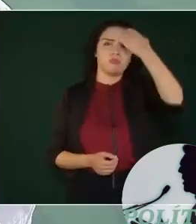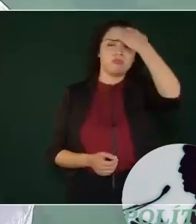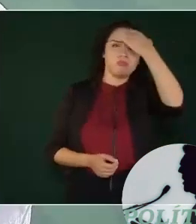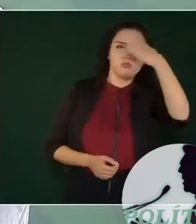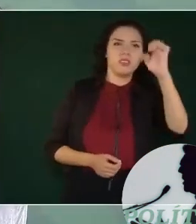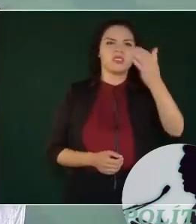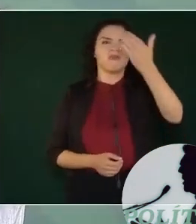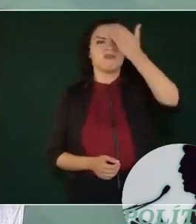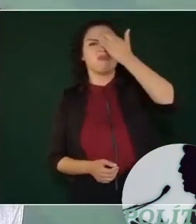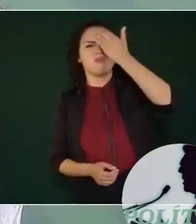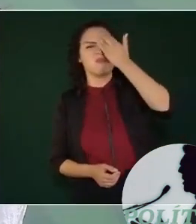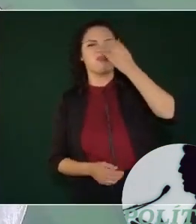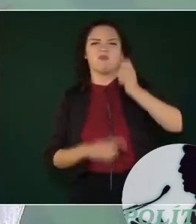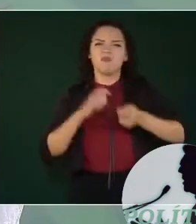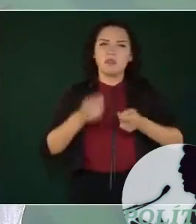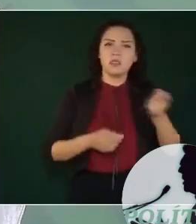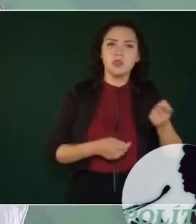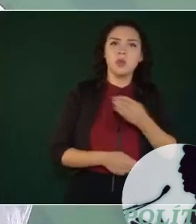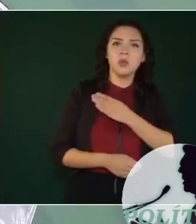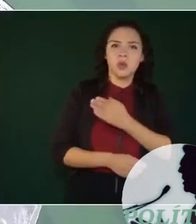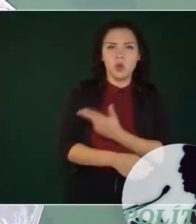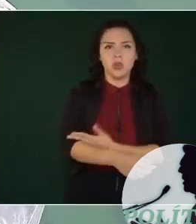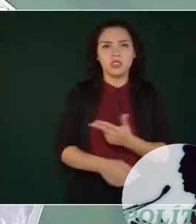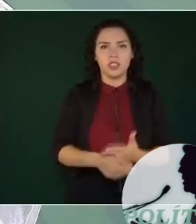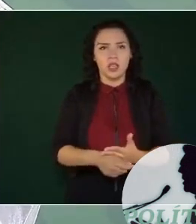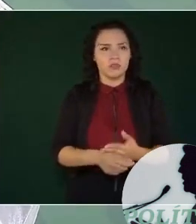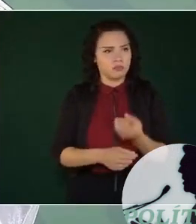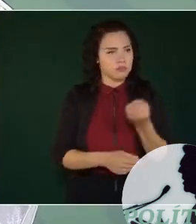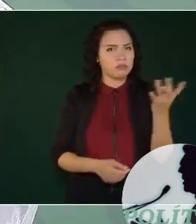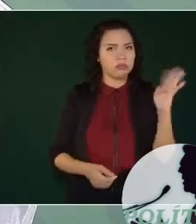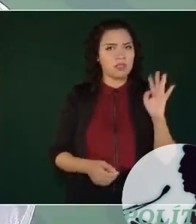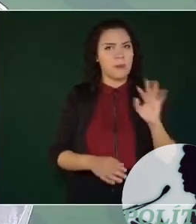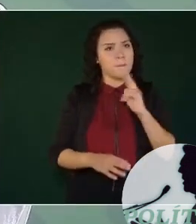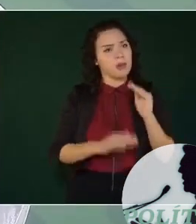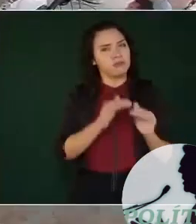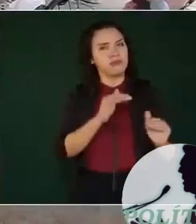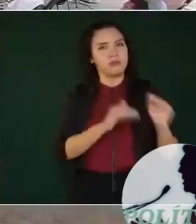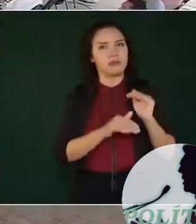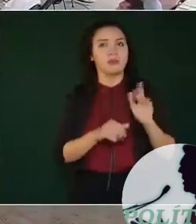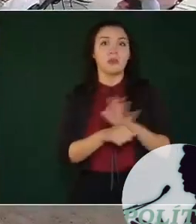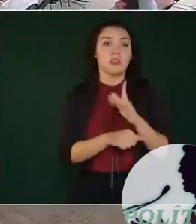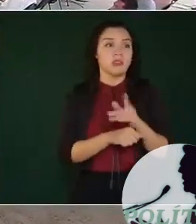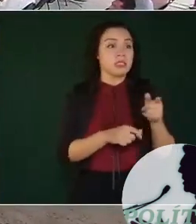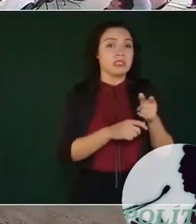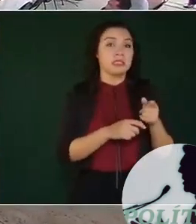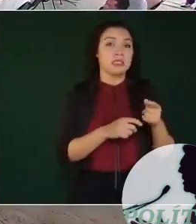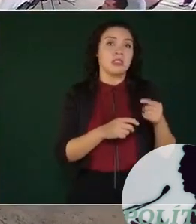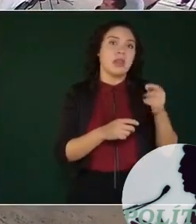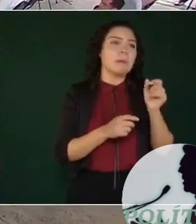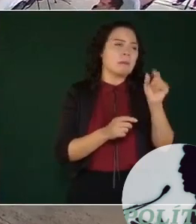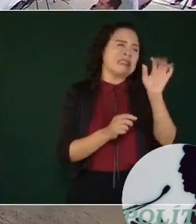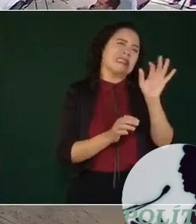por su honestidad en muchos casos, porque son muy pocos los malos